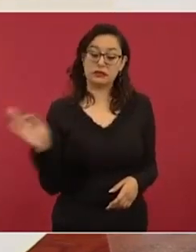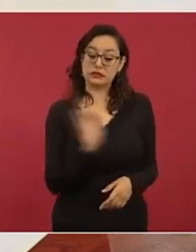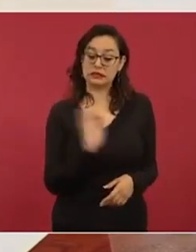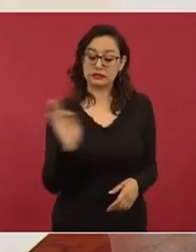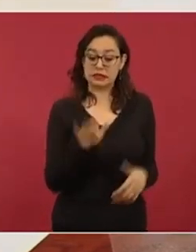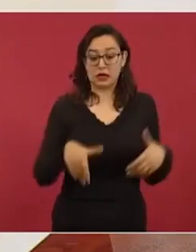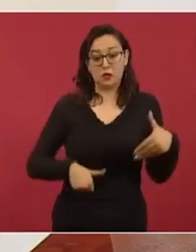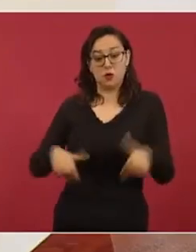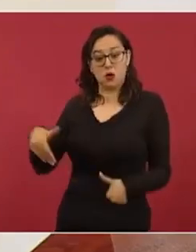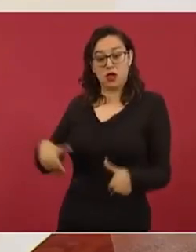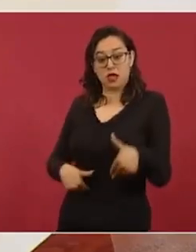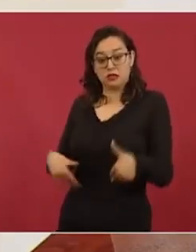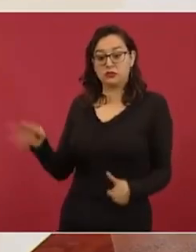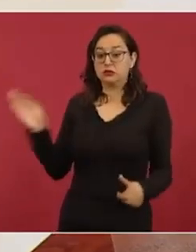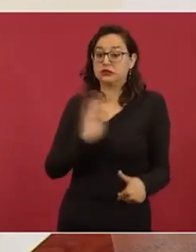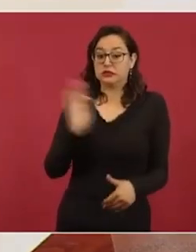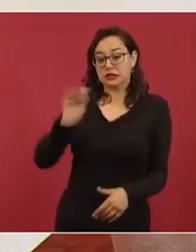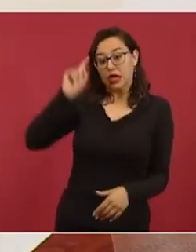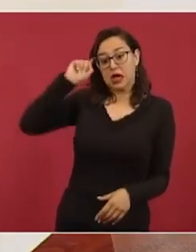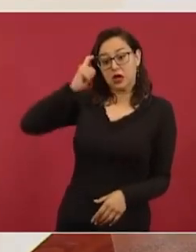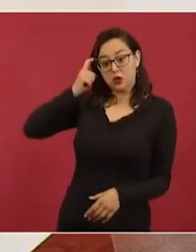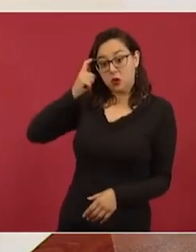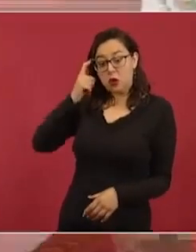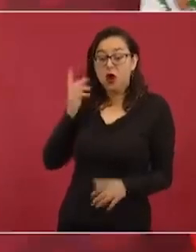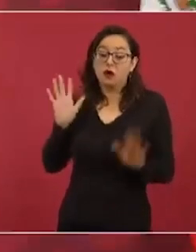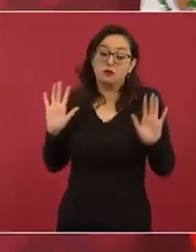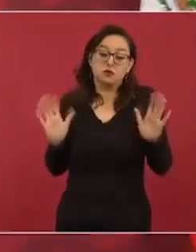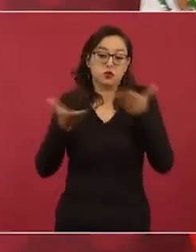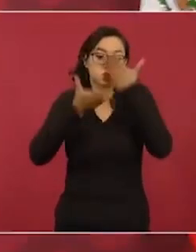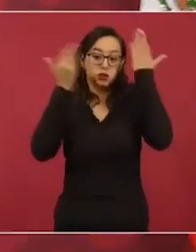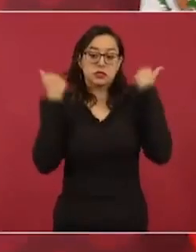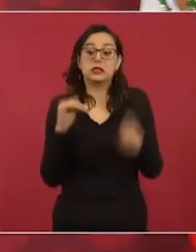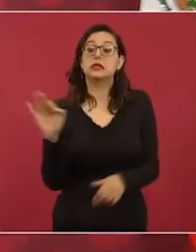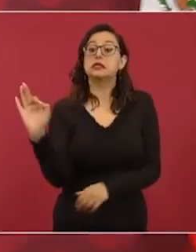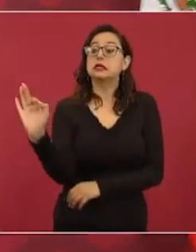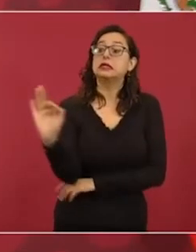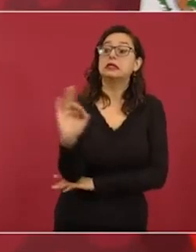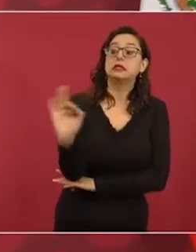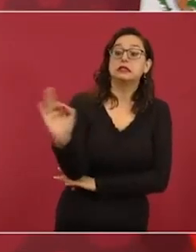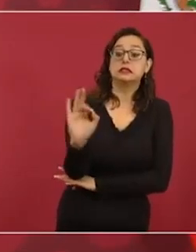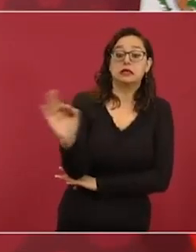No lo estoy afirmando, es hipotético.